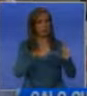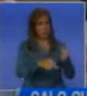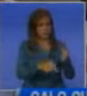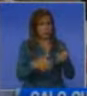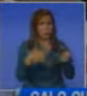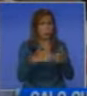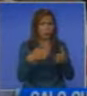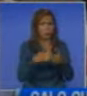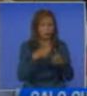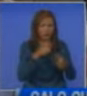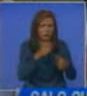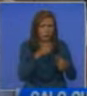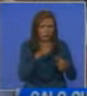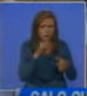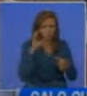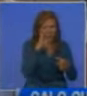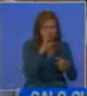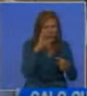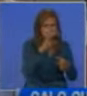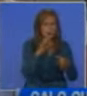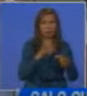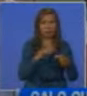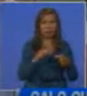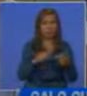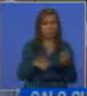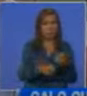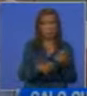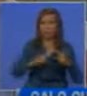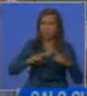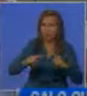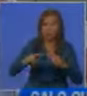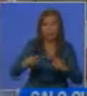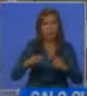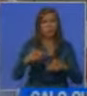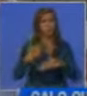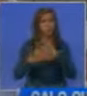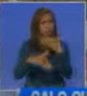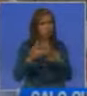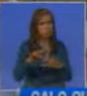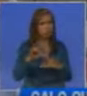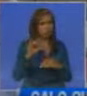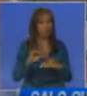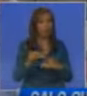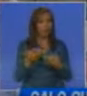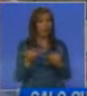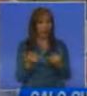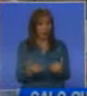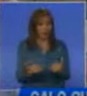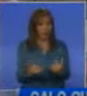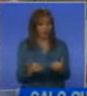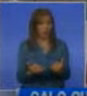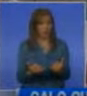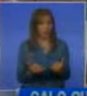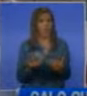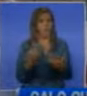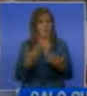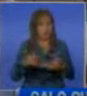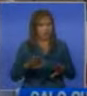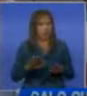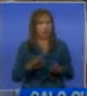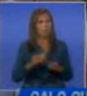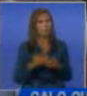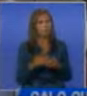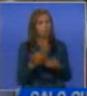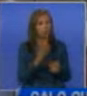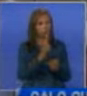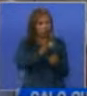avanzados que tenemos desde el país y que por lo tanto no tengan dudas sobre la certeza. Es más, tenemos hoy la posibilidad de haber filmado el